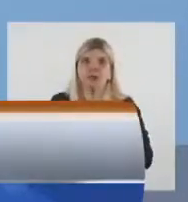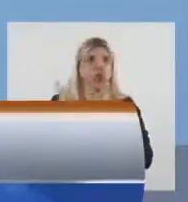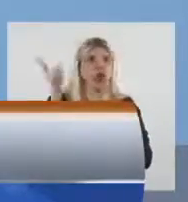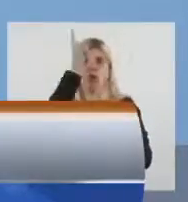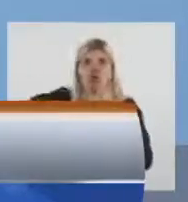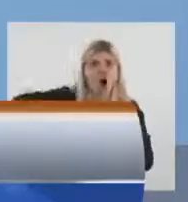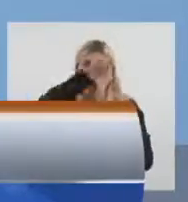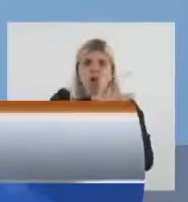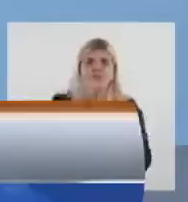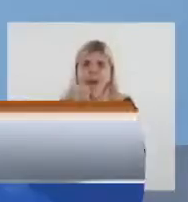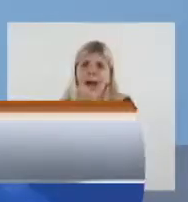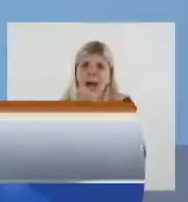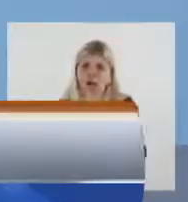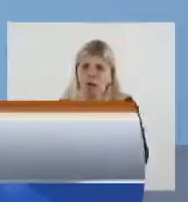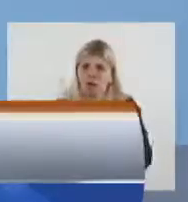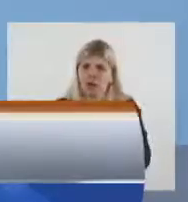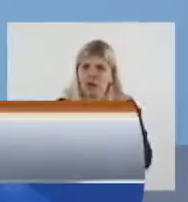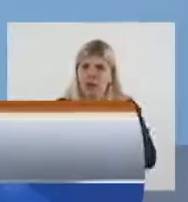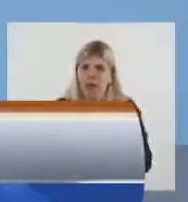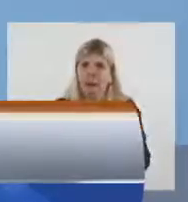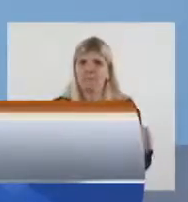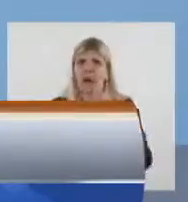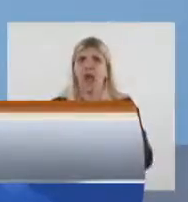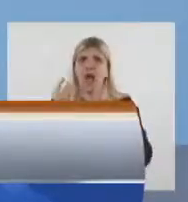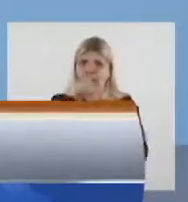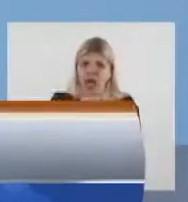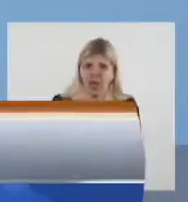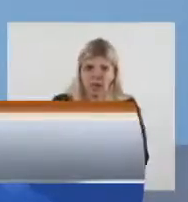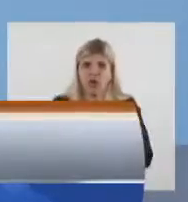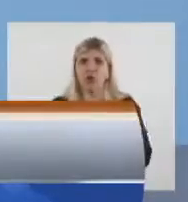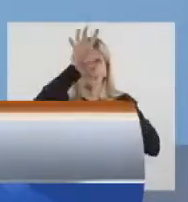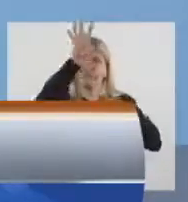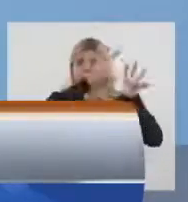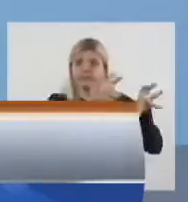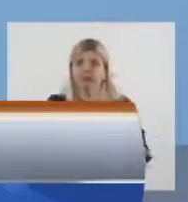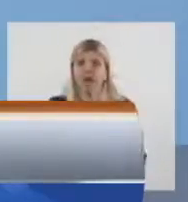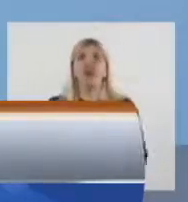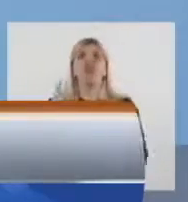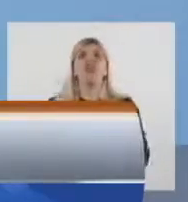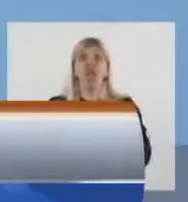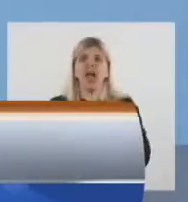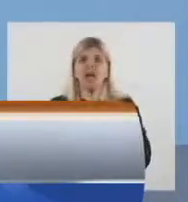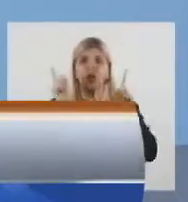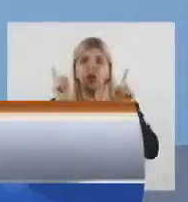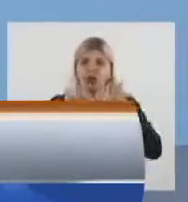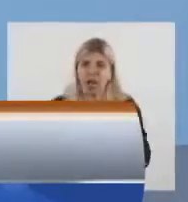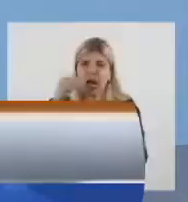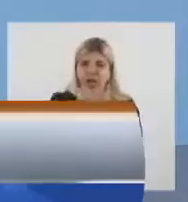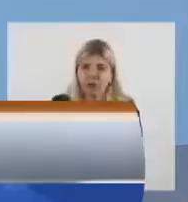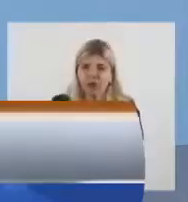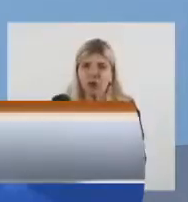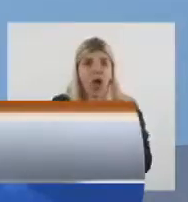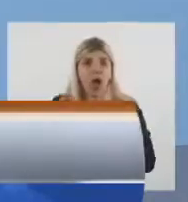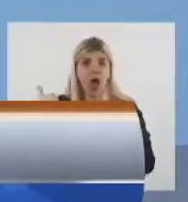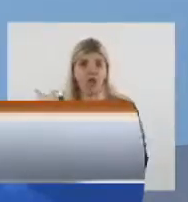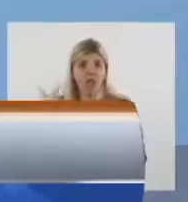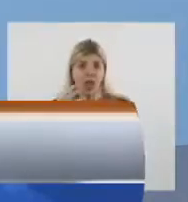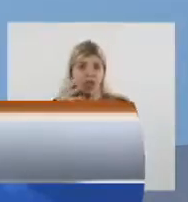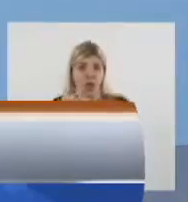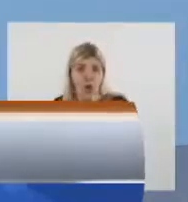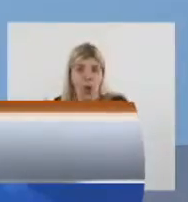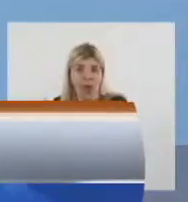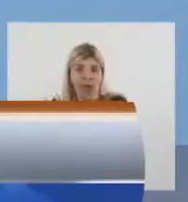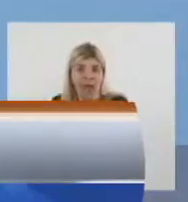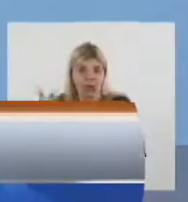autoridades locales y los técnicos locales en la programación de la vacunación nunca en la historia una vacunación tan